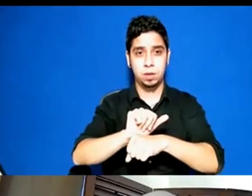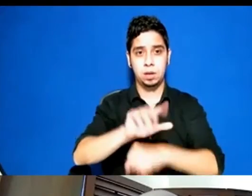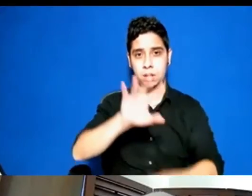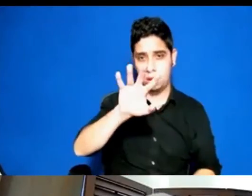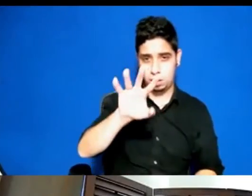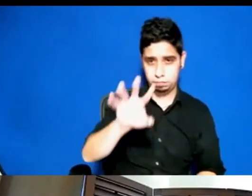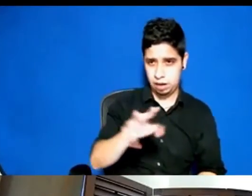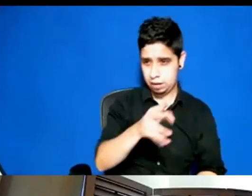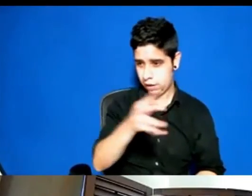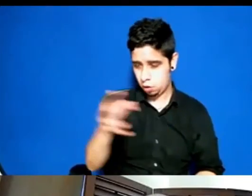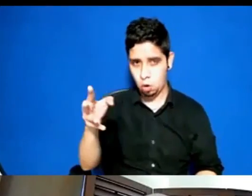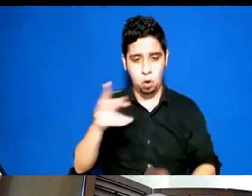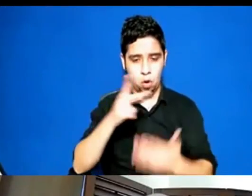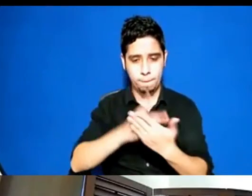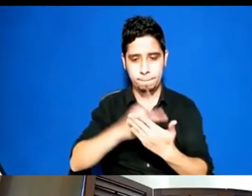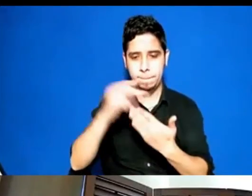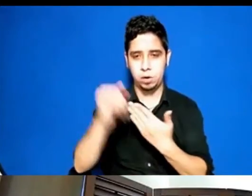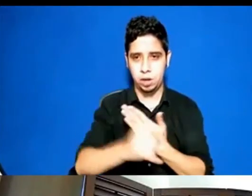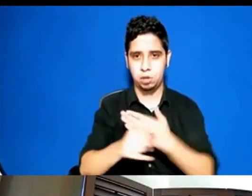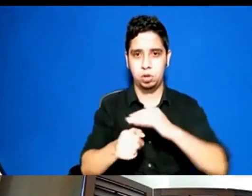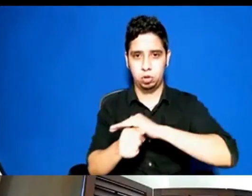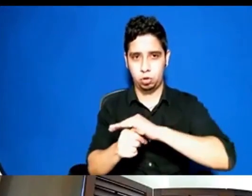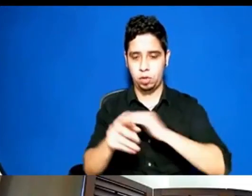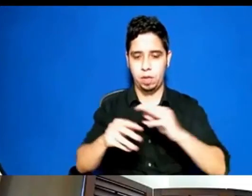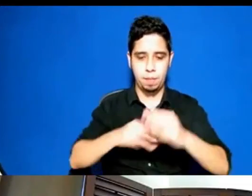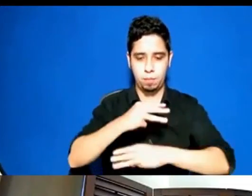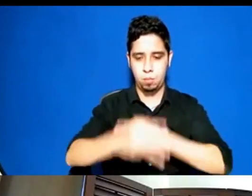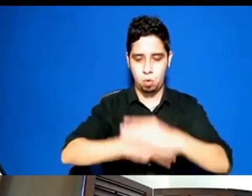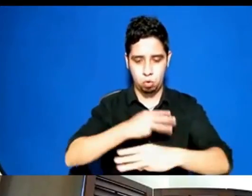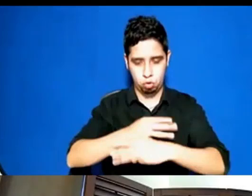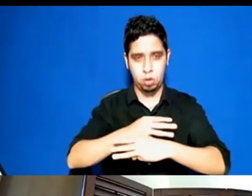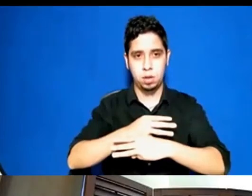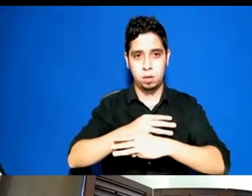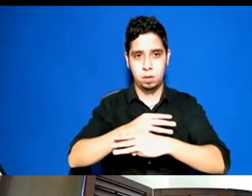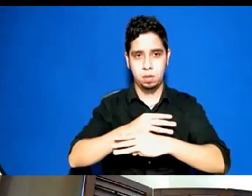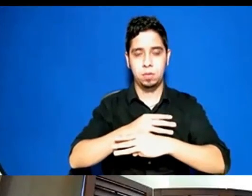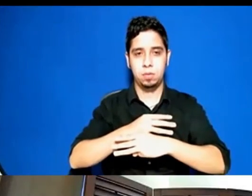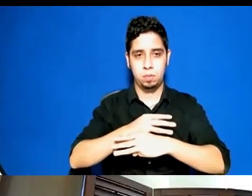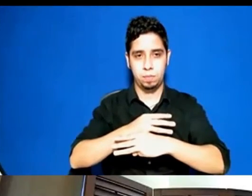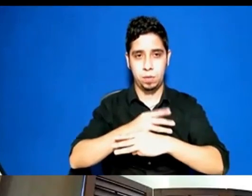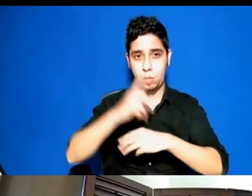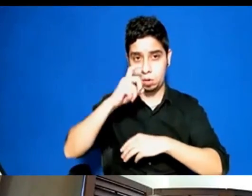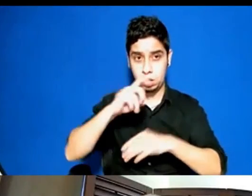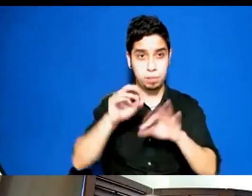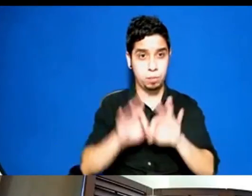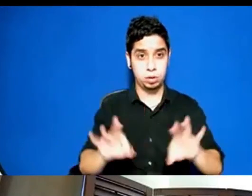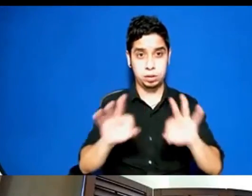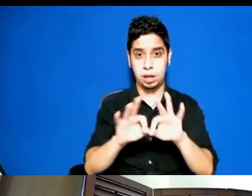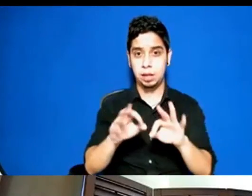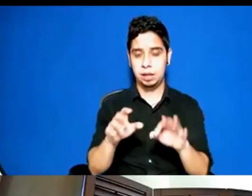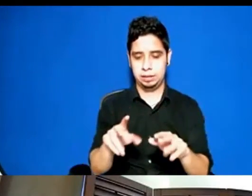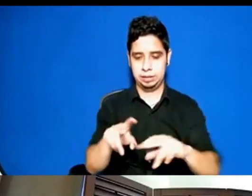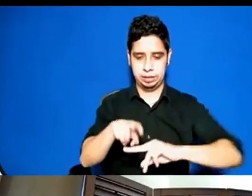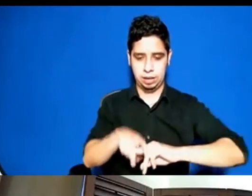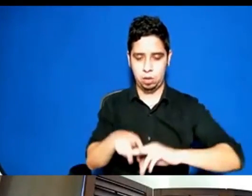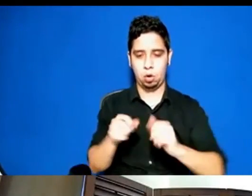tortuguero del mundo de los muñecos. ¡Qué bueno! Un proyecto educativo, así que nos tenemos que sentar con Siete Quillas a